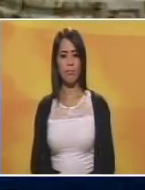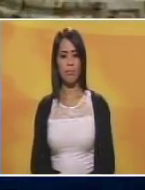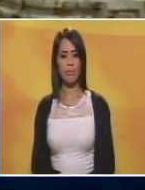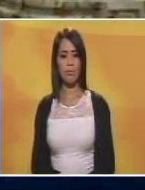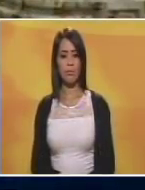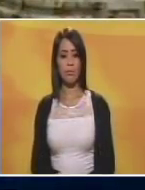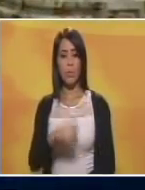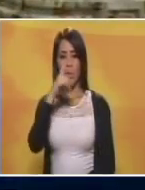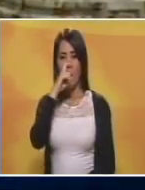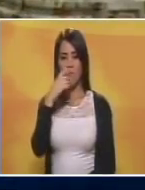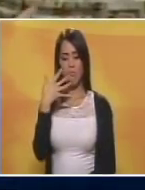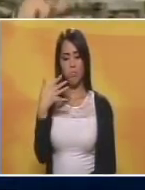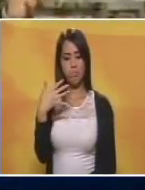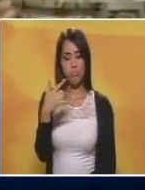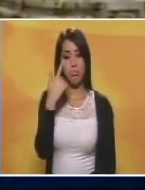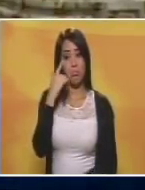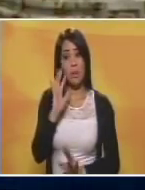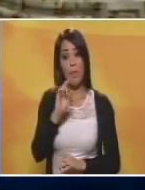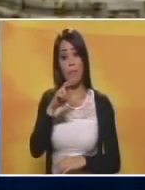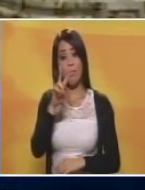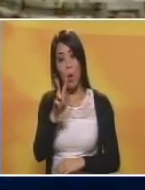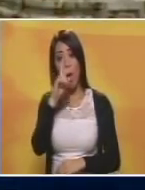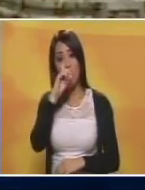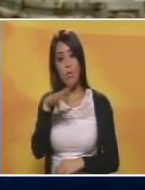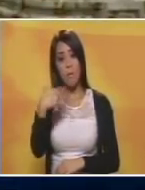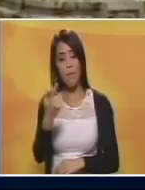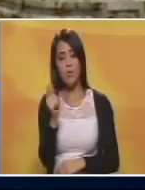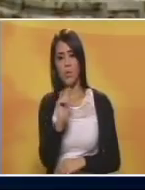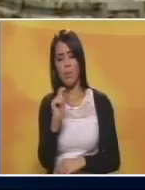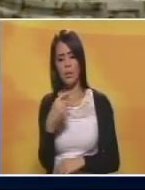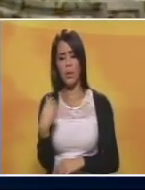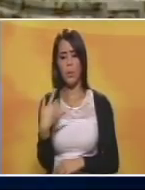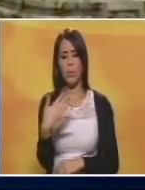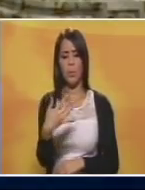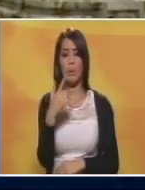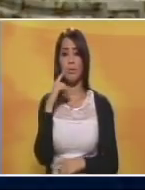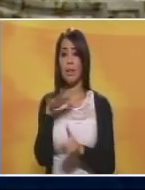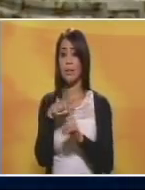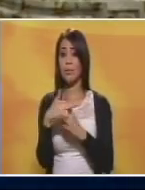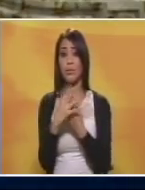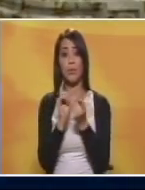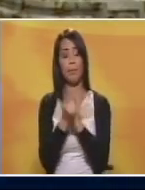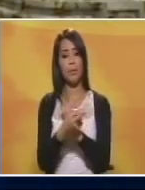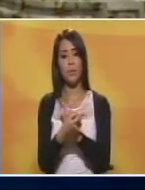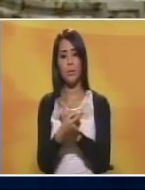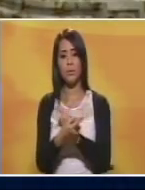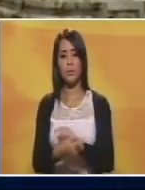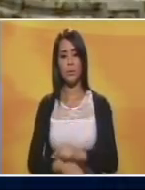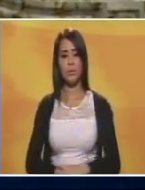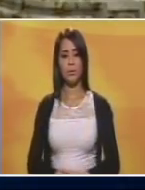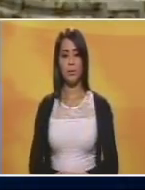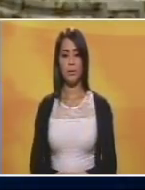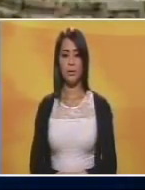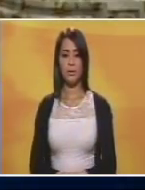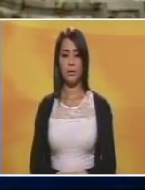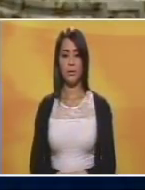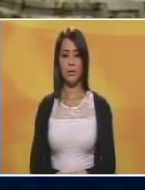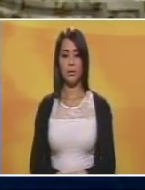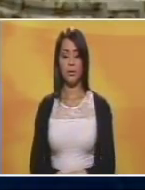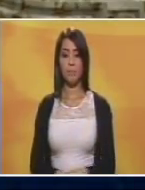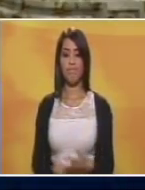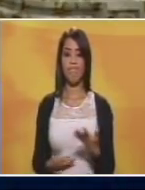en unos años. Pero después de 2 años y unos meses, la situación cambió. Y en buena parte